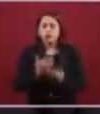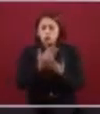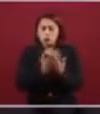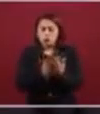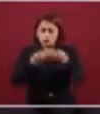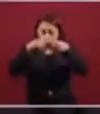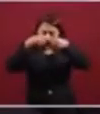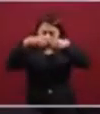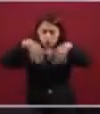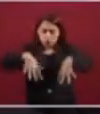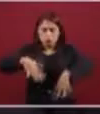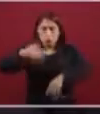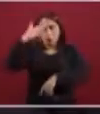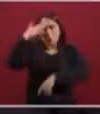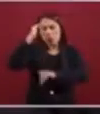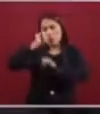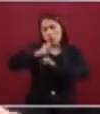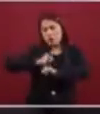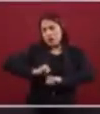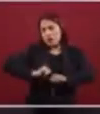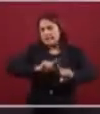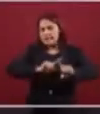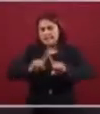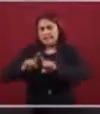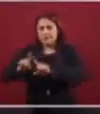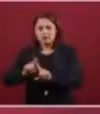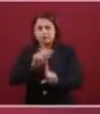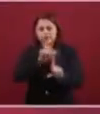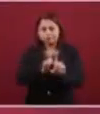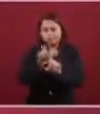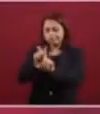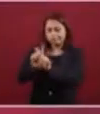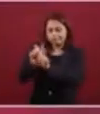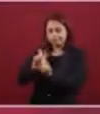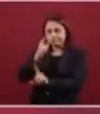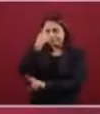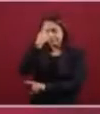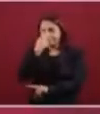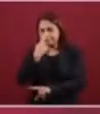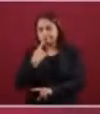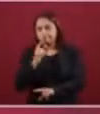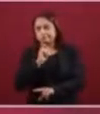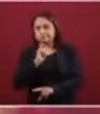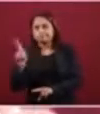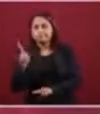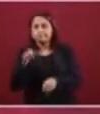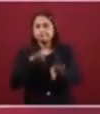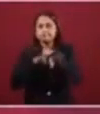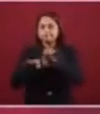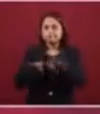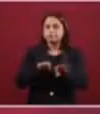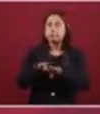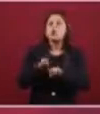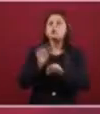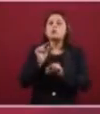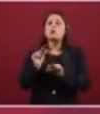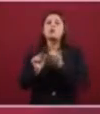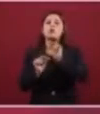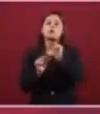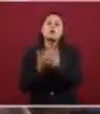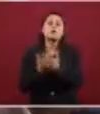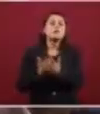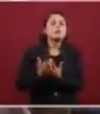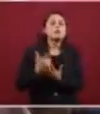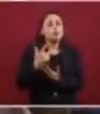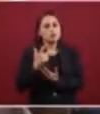y de perfiles laborales para ir incrementando los salarios, porque también no es justo que esos